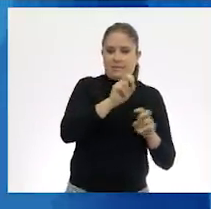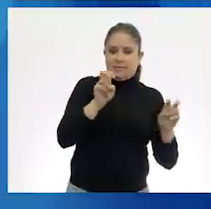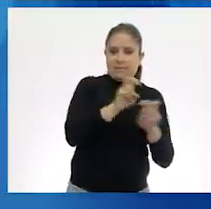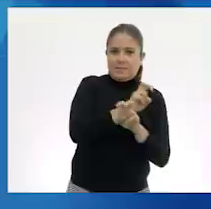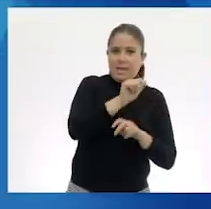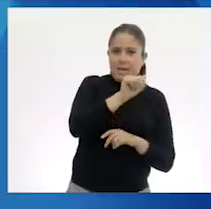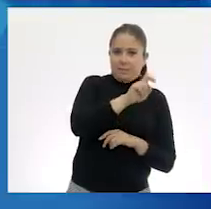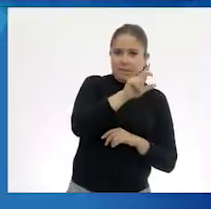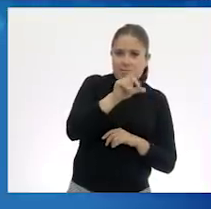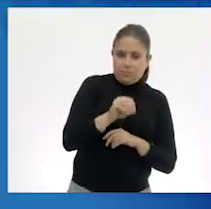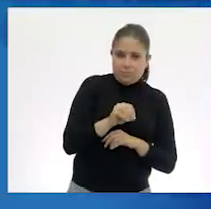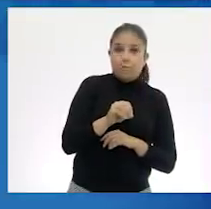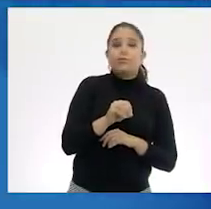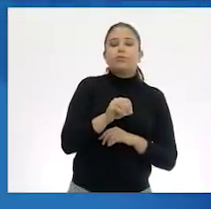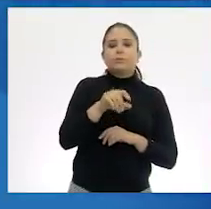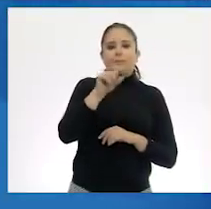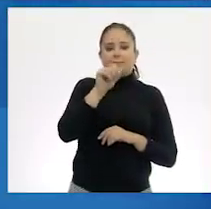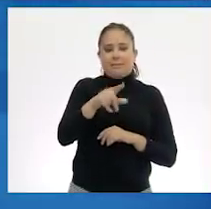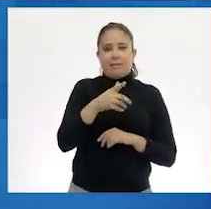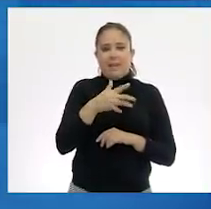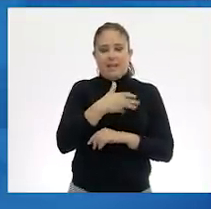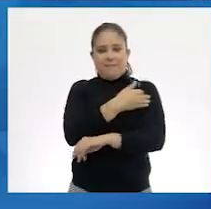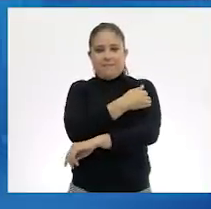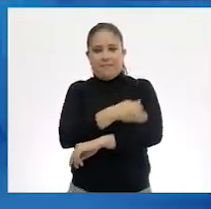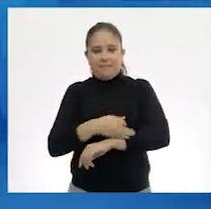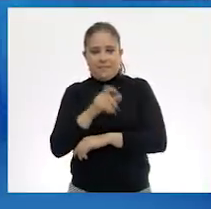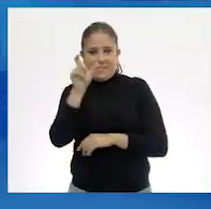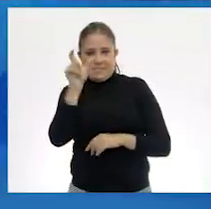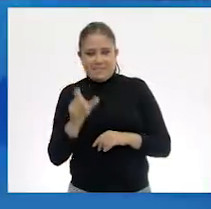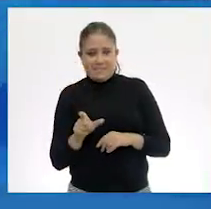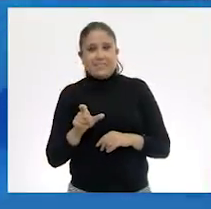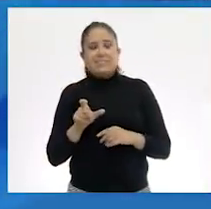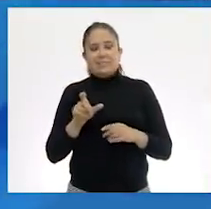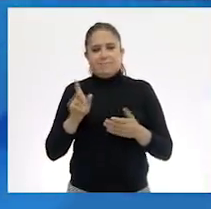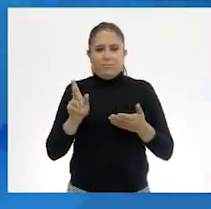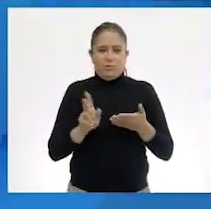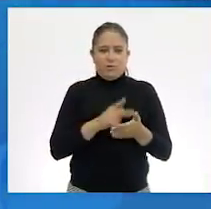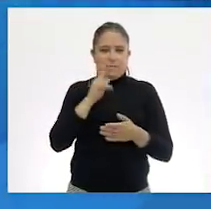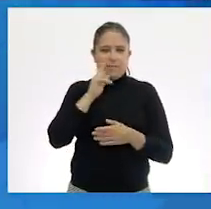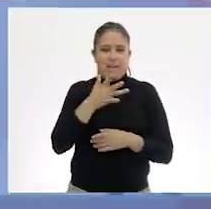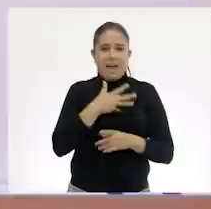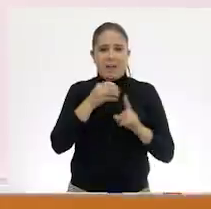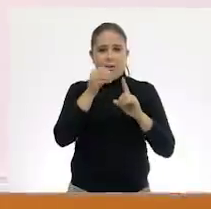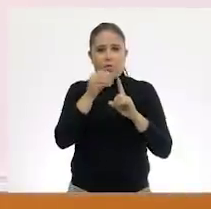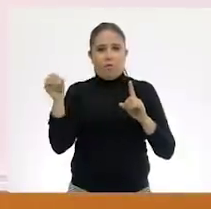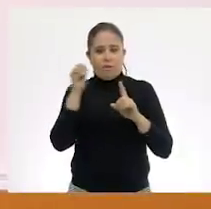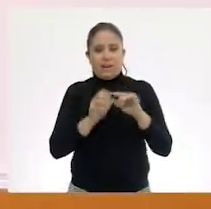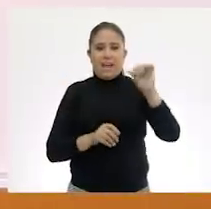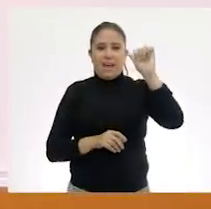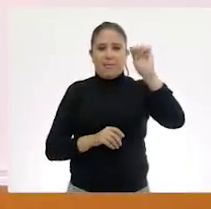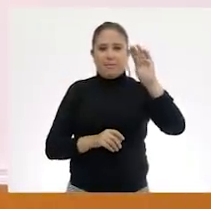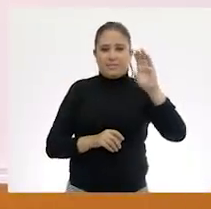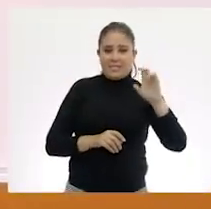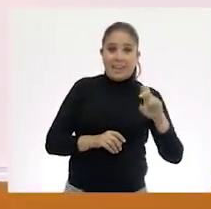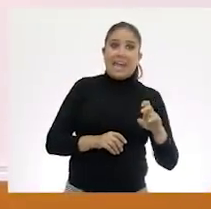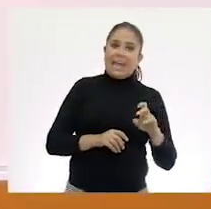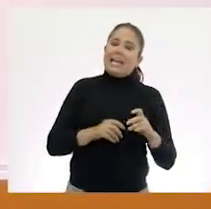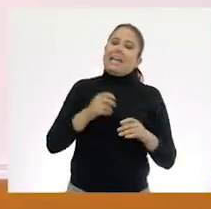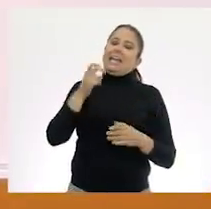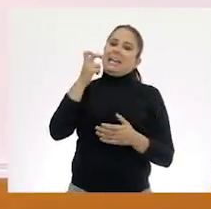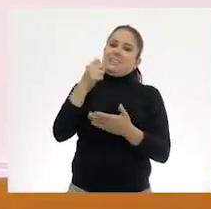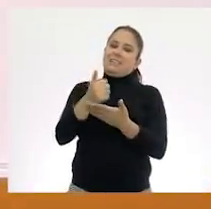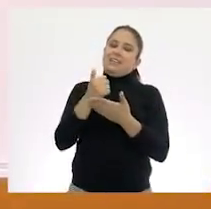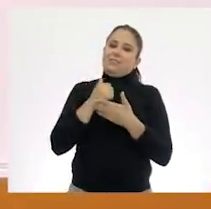apellidos, y también vienen parte de familias. Aquí nos volvemos a ver. Tiene un orden alfabético. Así es. Eso nos ayuda